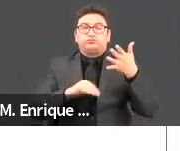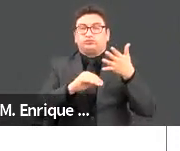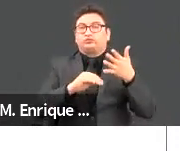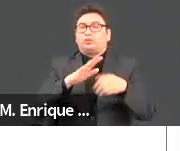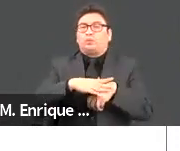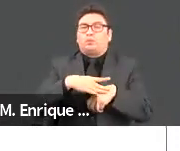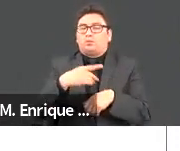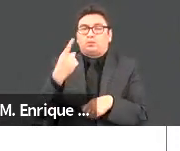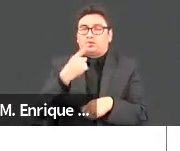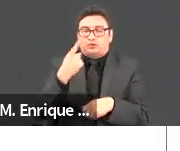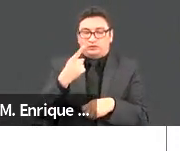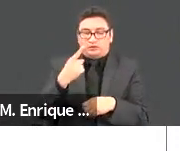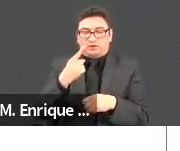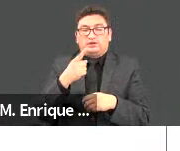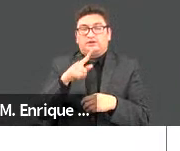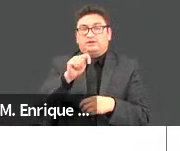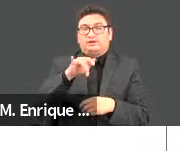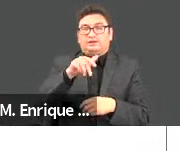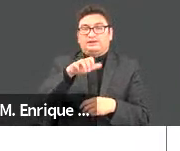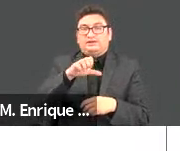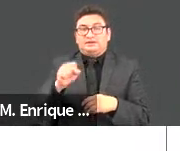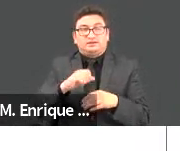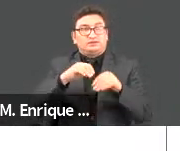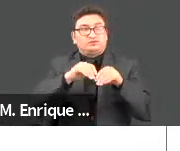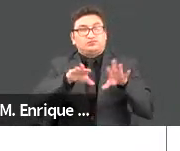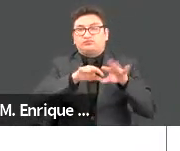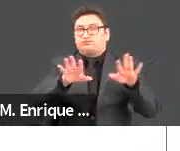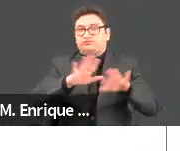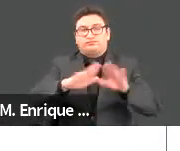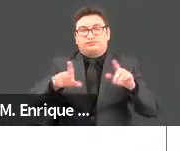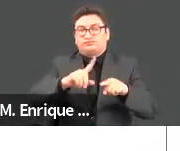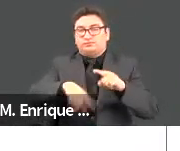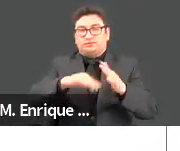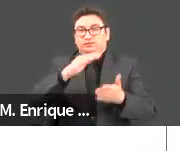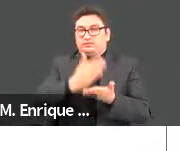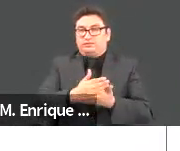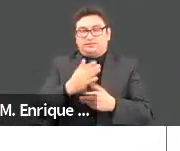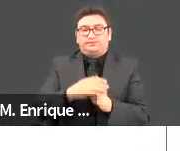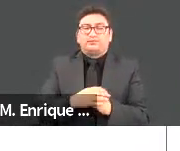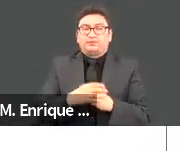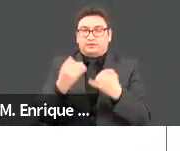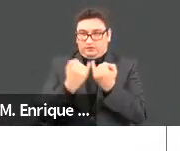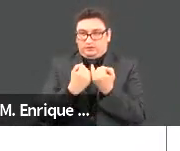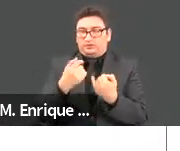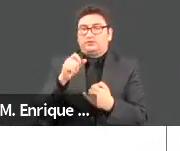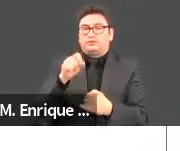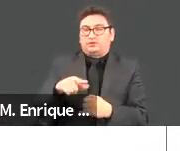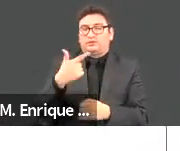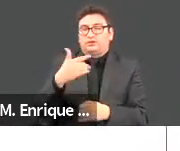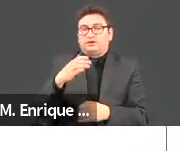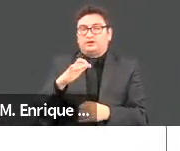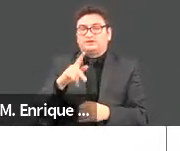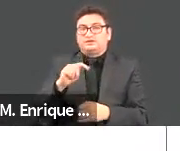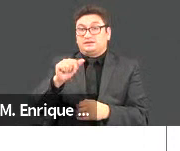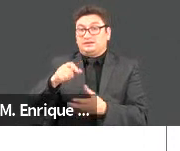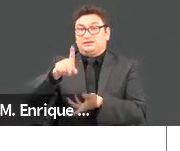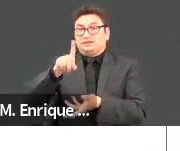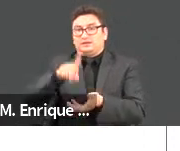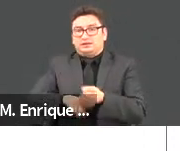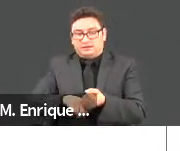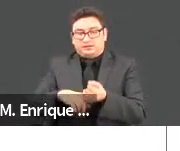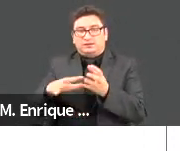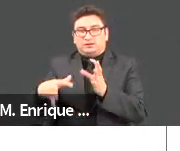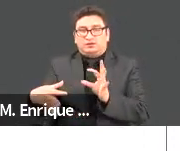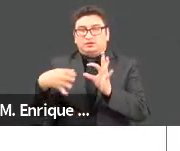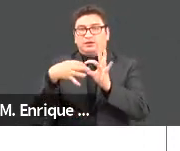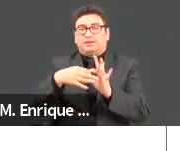publicar tesis de las mismas, ¿sí? También indica que la Gaceta forma parte integral